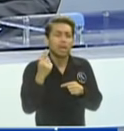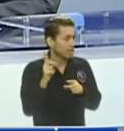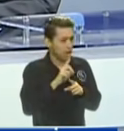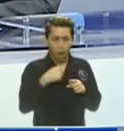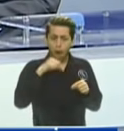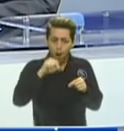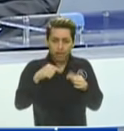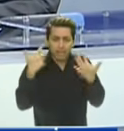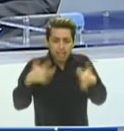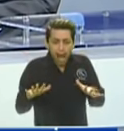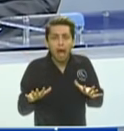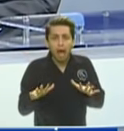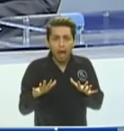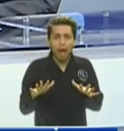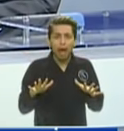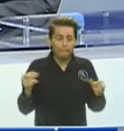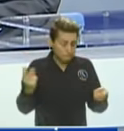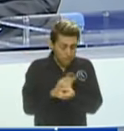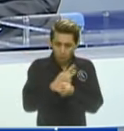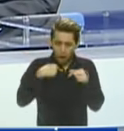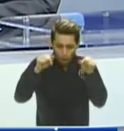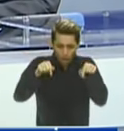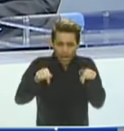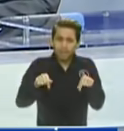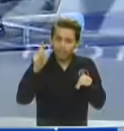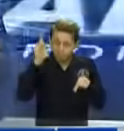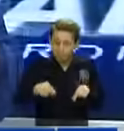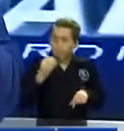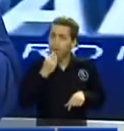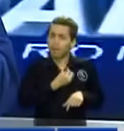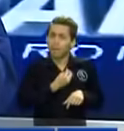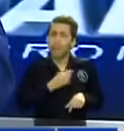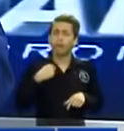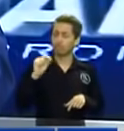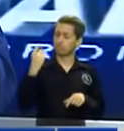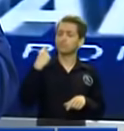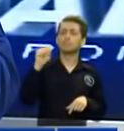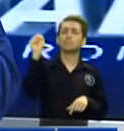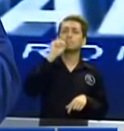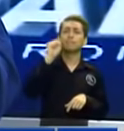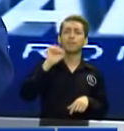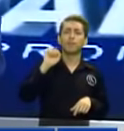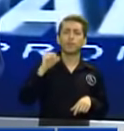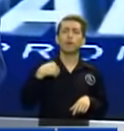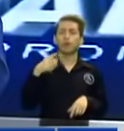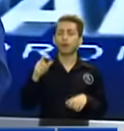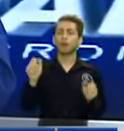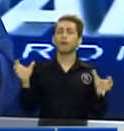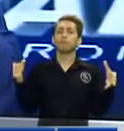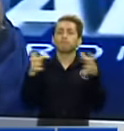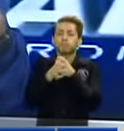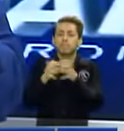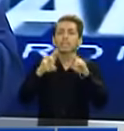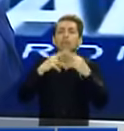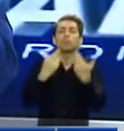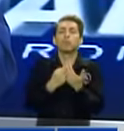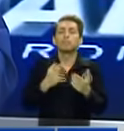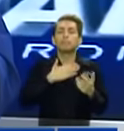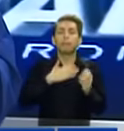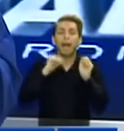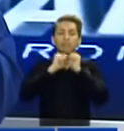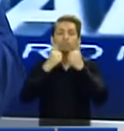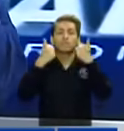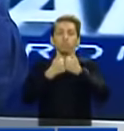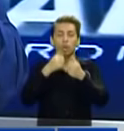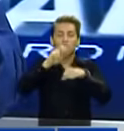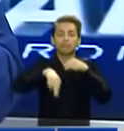peor. Hoy no tenemos que aguantar. El sábado tuve reunión con la Asociación Nacional de Infectólogos. Nos sentamos este miércoles, nos vamos a